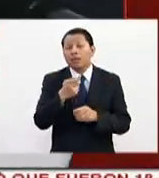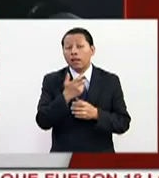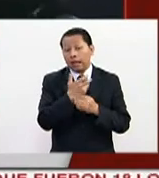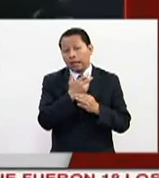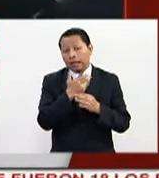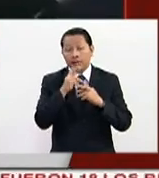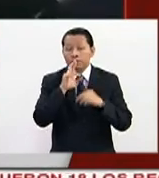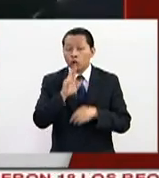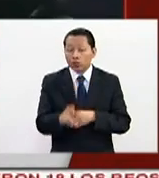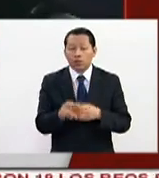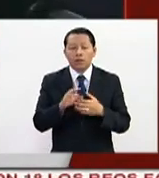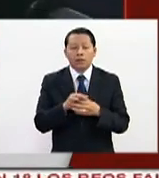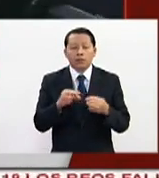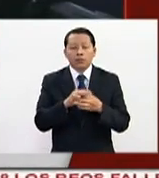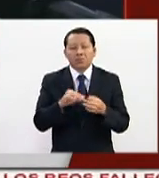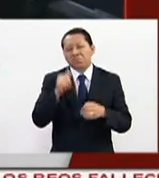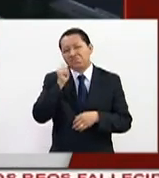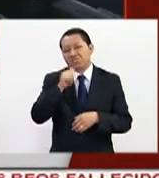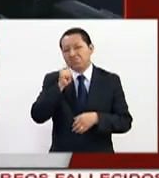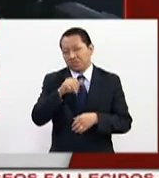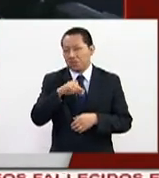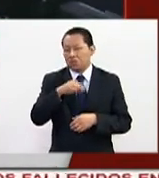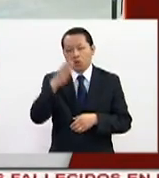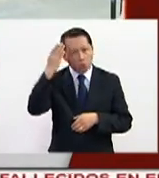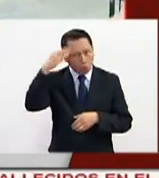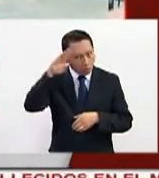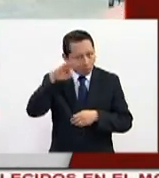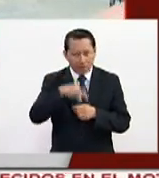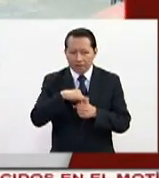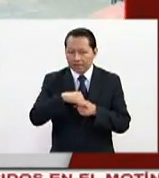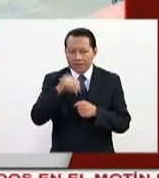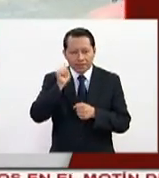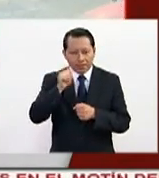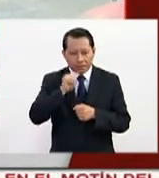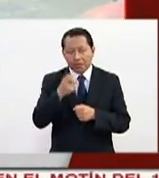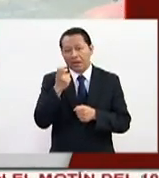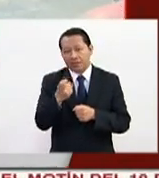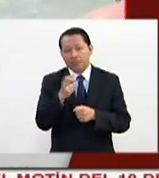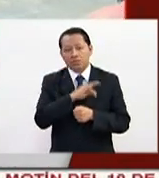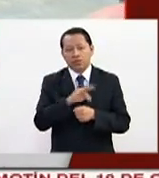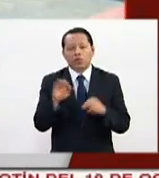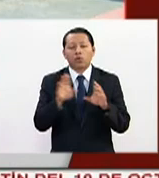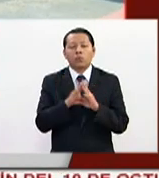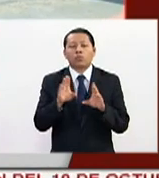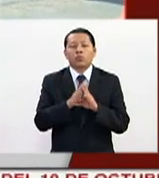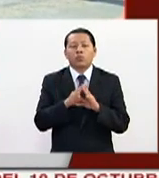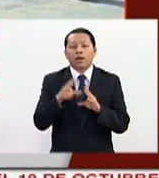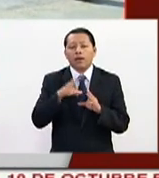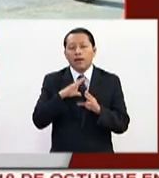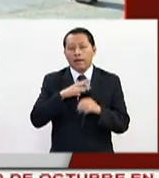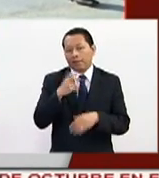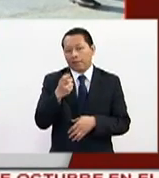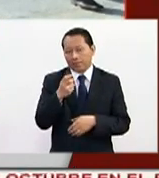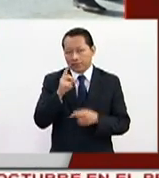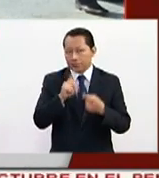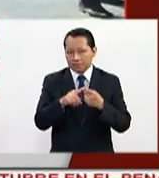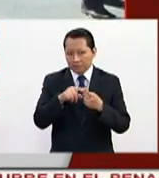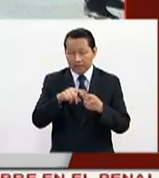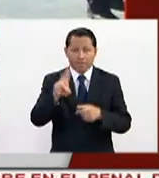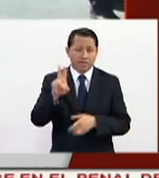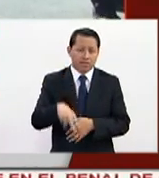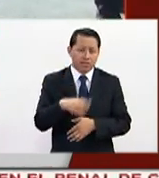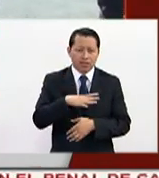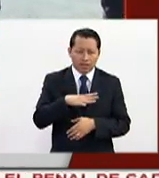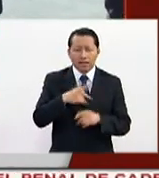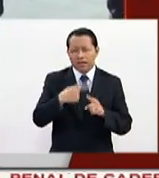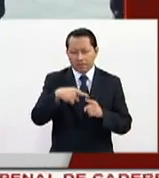ese entonces que pues siempre ha habido elecciones en Cuba y precisamente a partir de esto el régimen siempre se ha manifestado en ese sentido. Y efectivamente hay